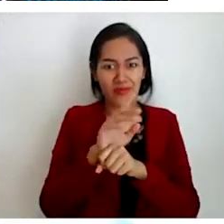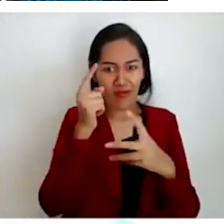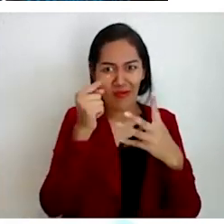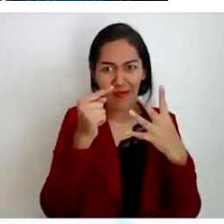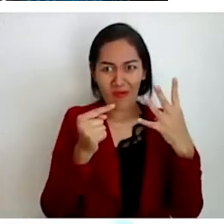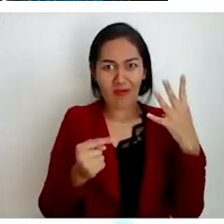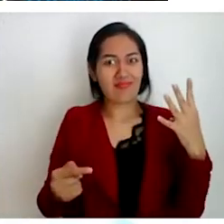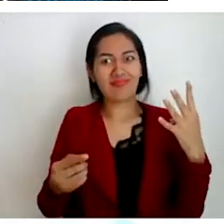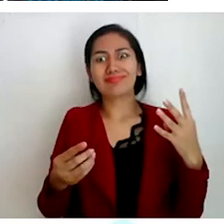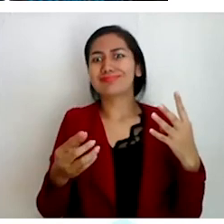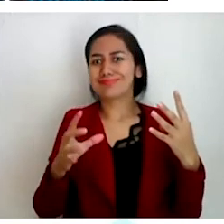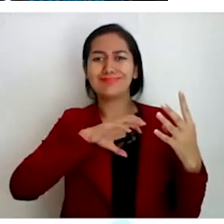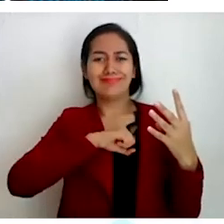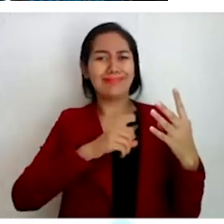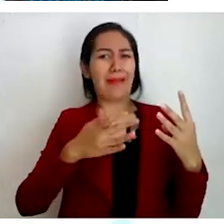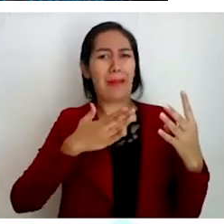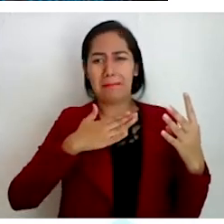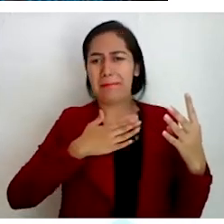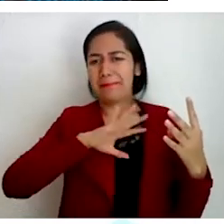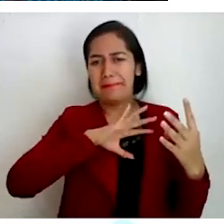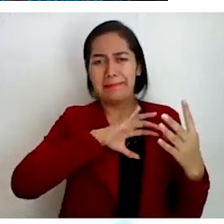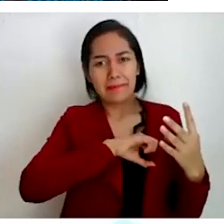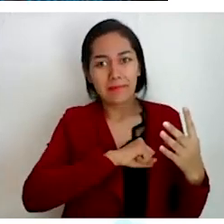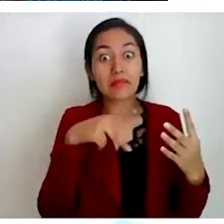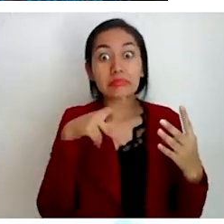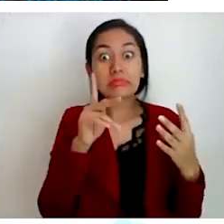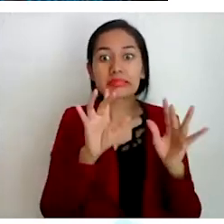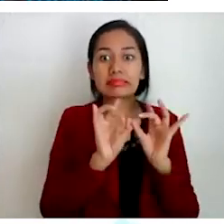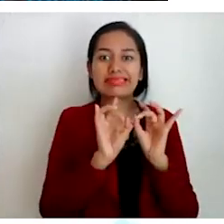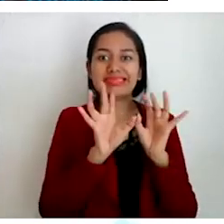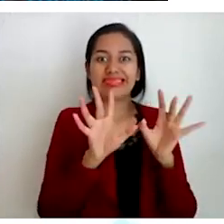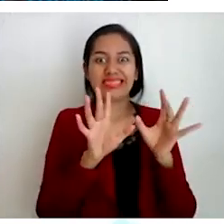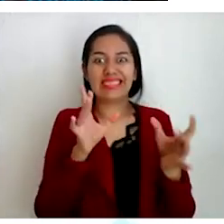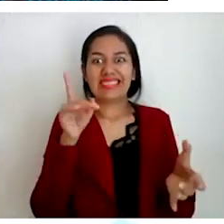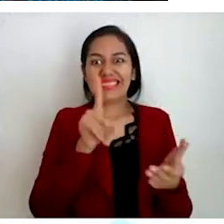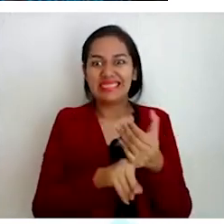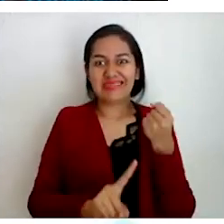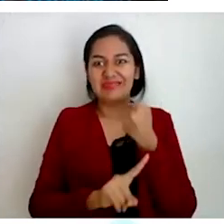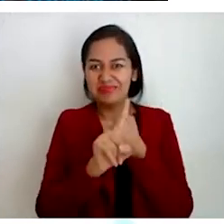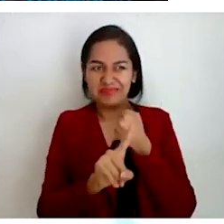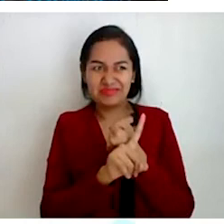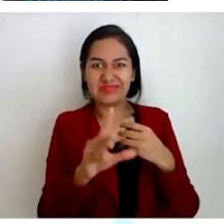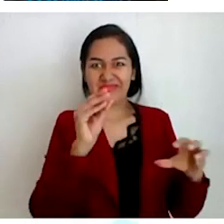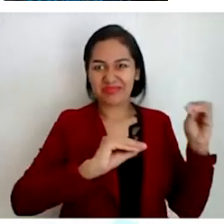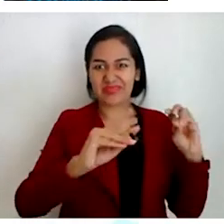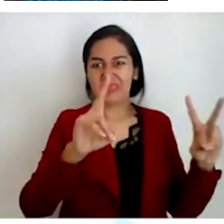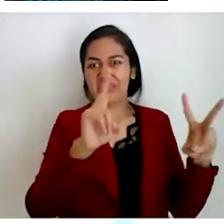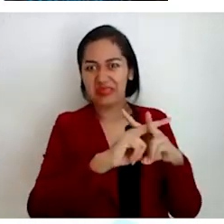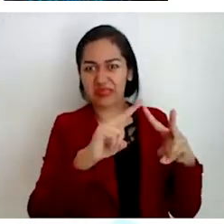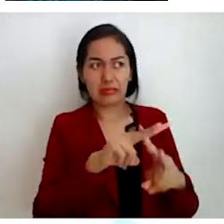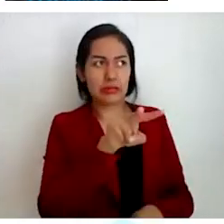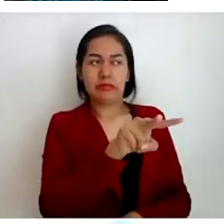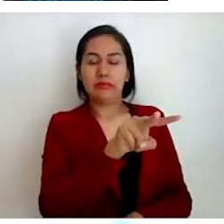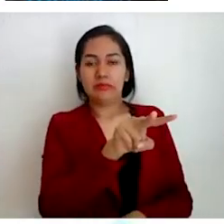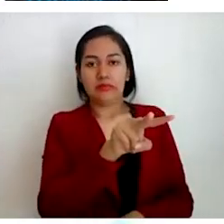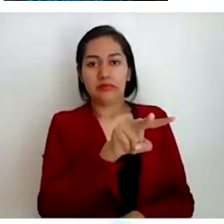entonces, pero después de que empezó la violencia y se ha recrudecido en nuestro país, yo ya los veo con otros ojos a este tipo